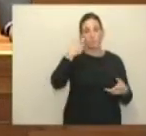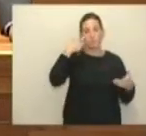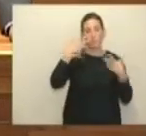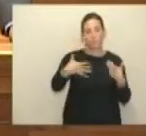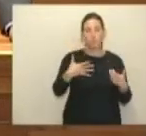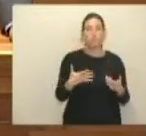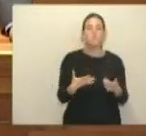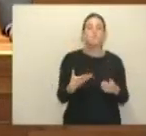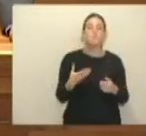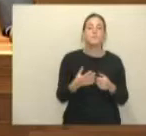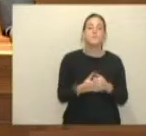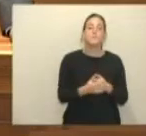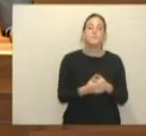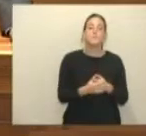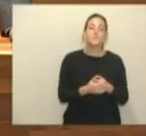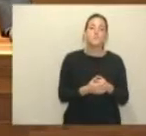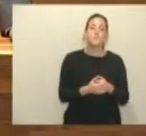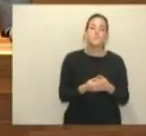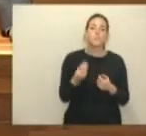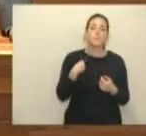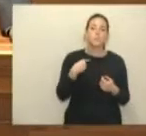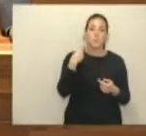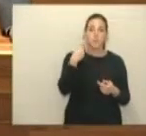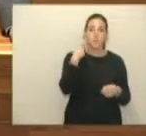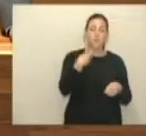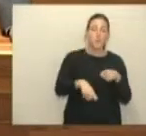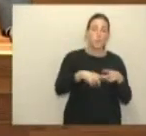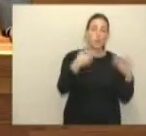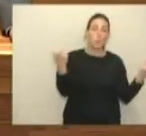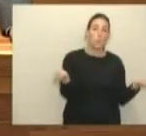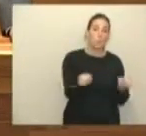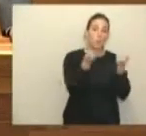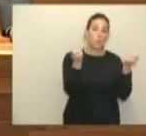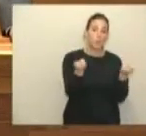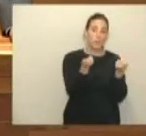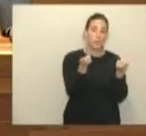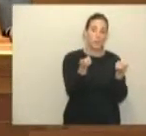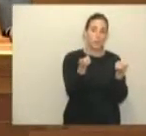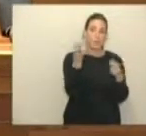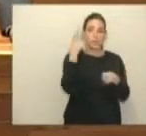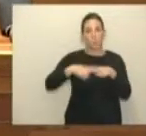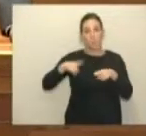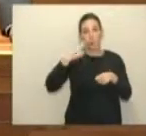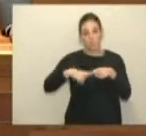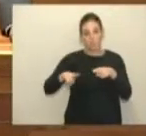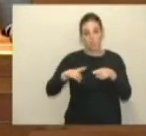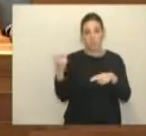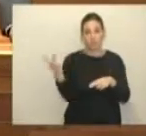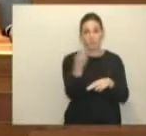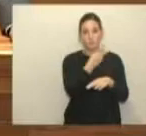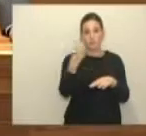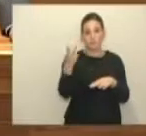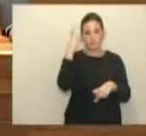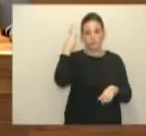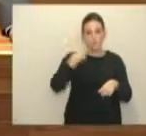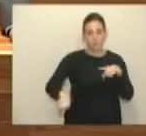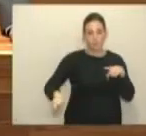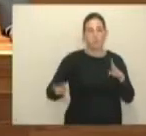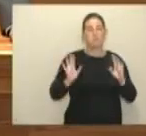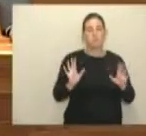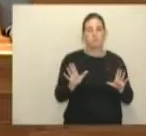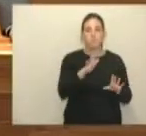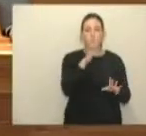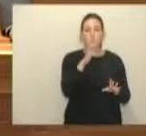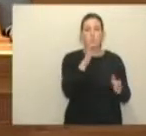entre la publicidad, la propaganda y la política que luego se practica, que es, vuelvo a decir, uno de